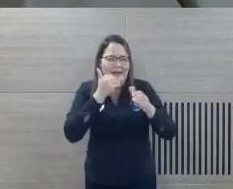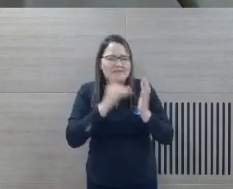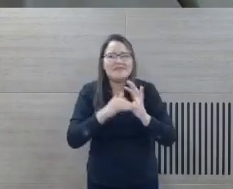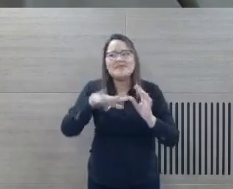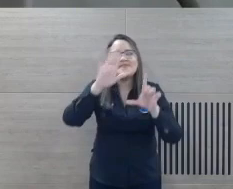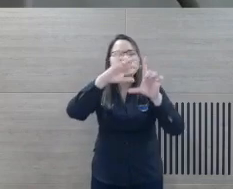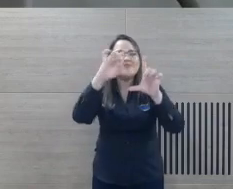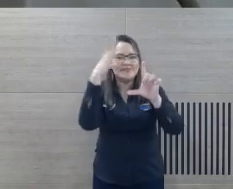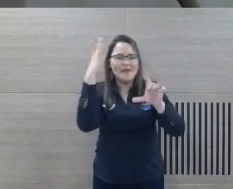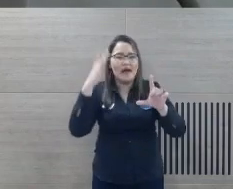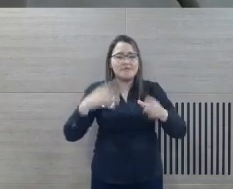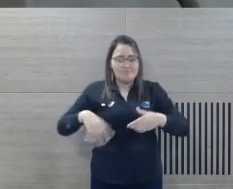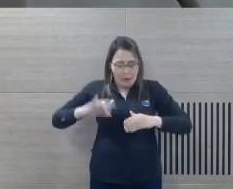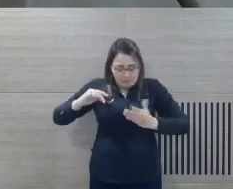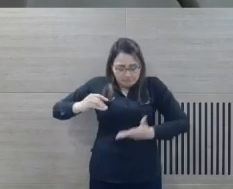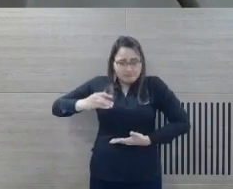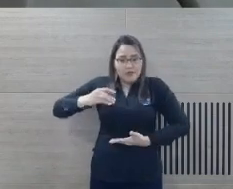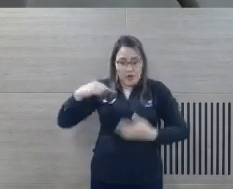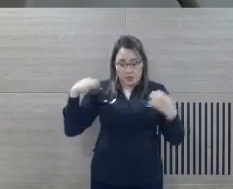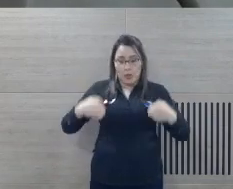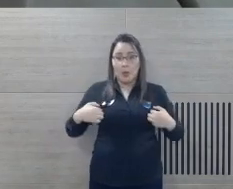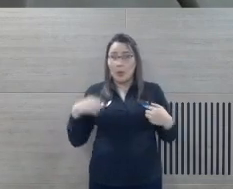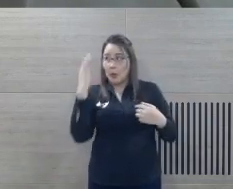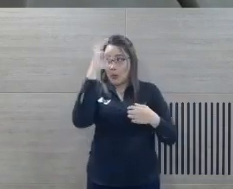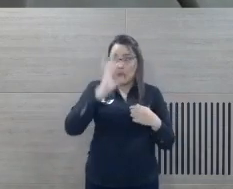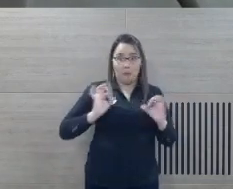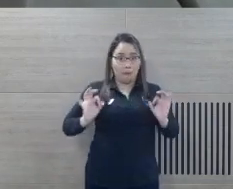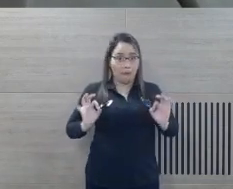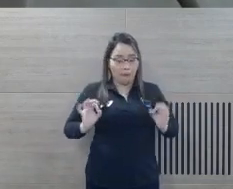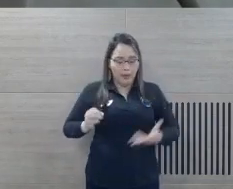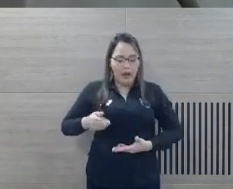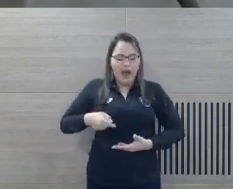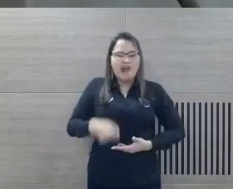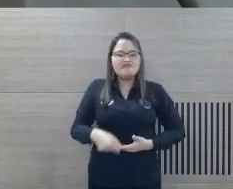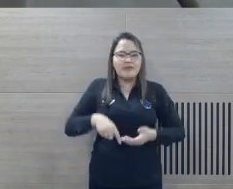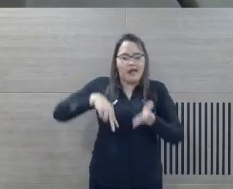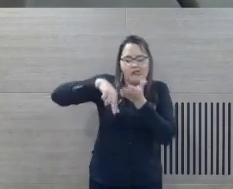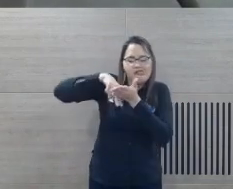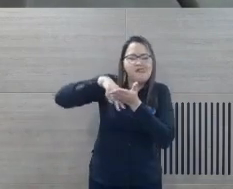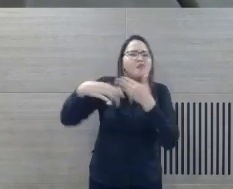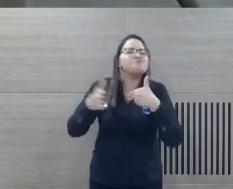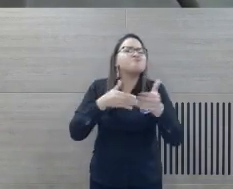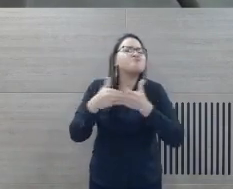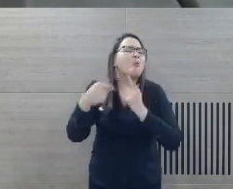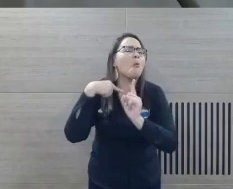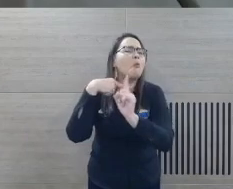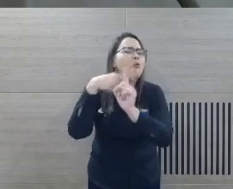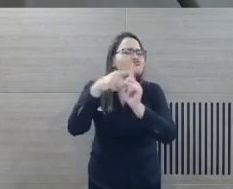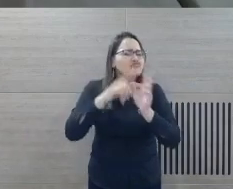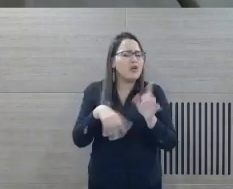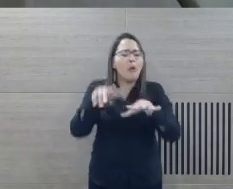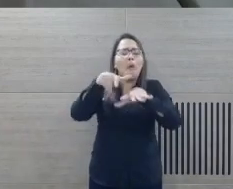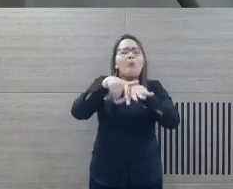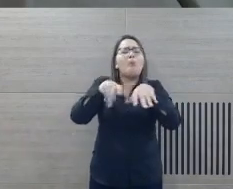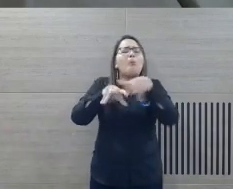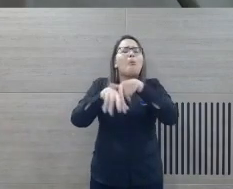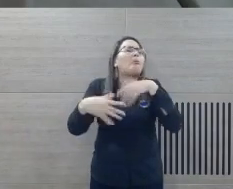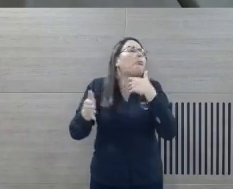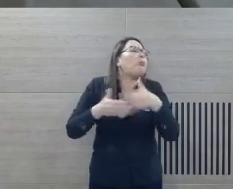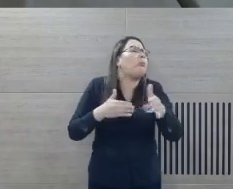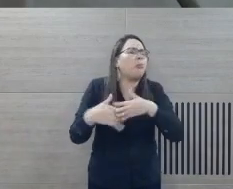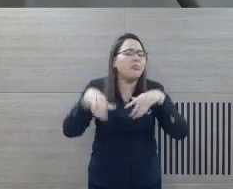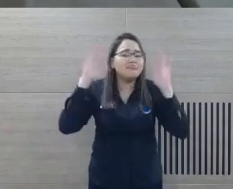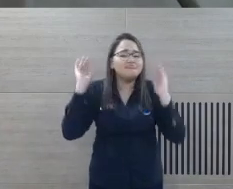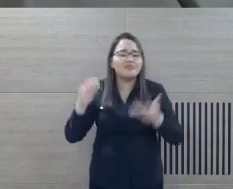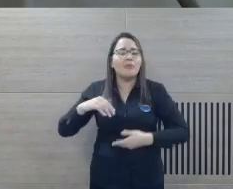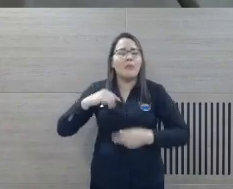si estamos en cortos, si estamos en largos, no hay posibilidad ninguna porque eso es irrelevante. Aprendimos que con una sola muda